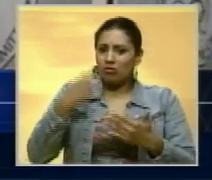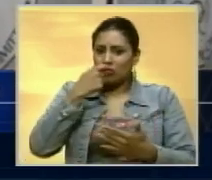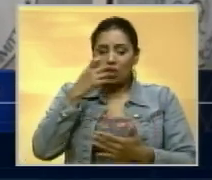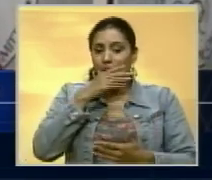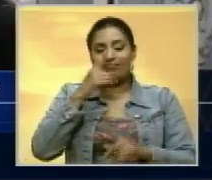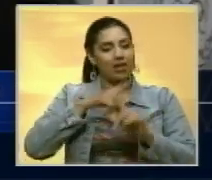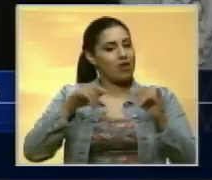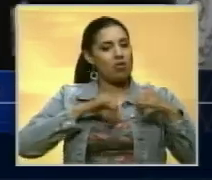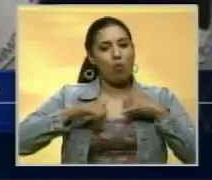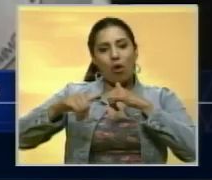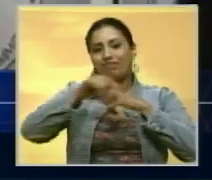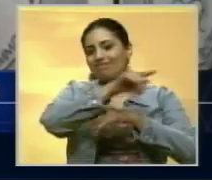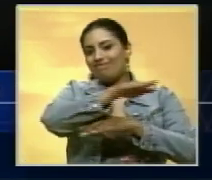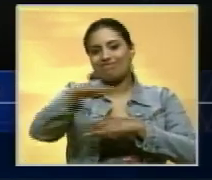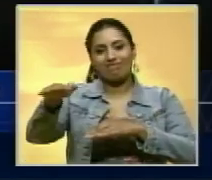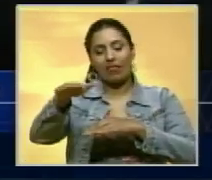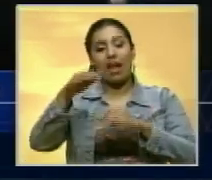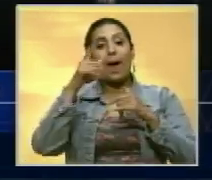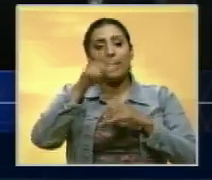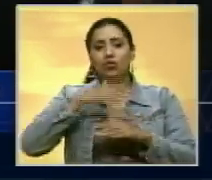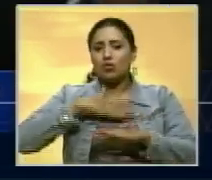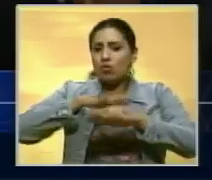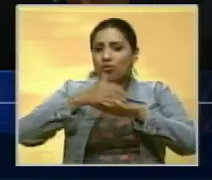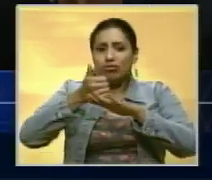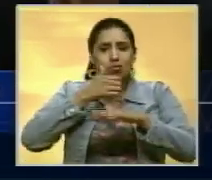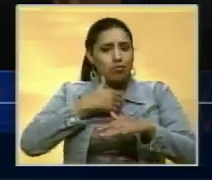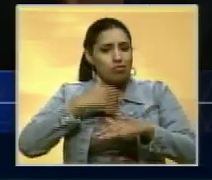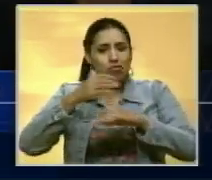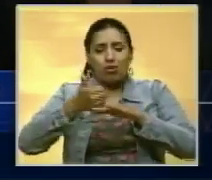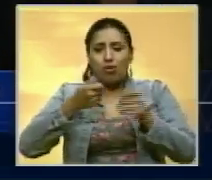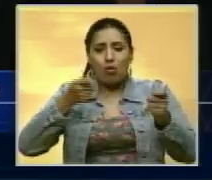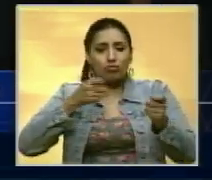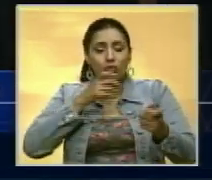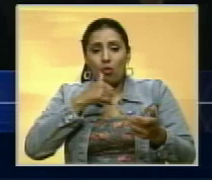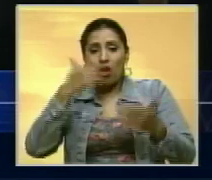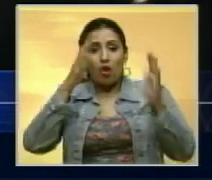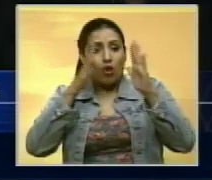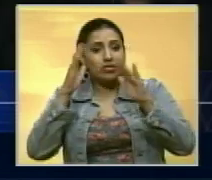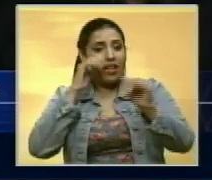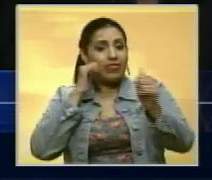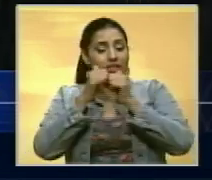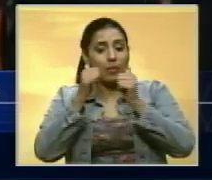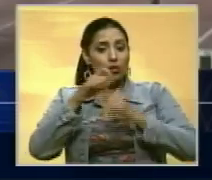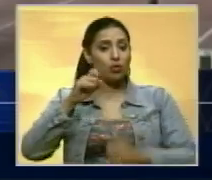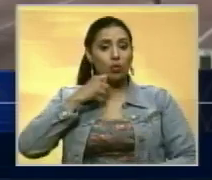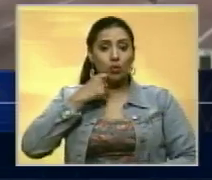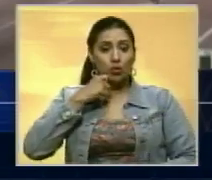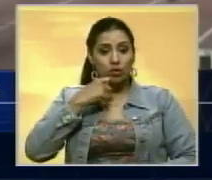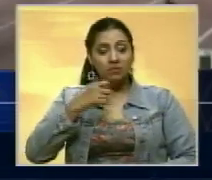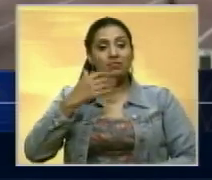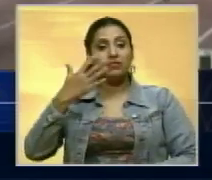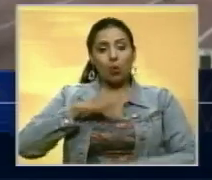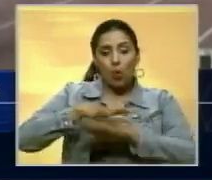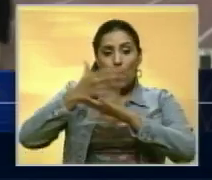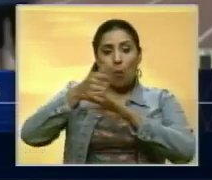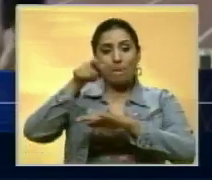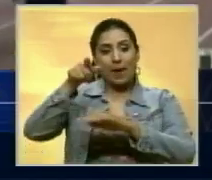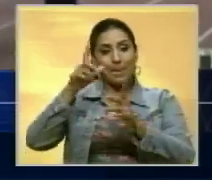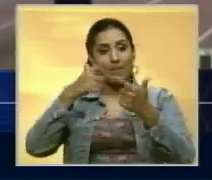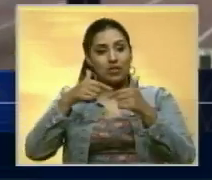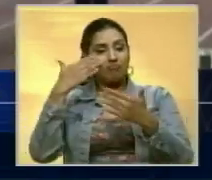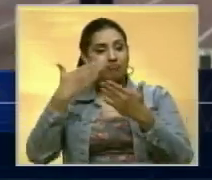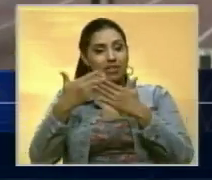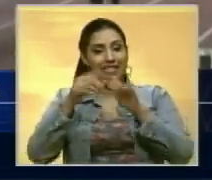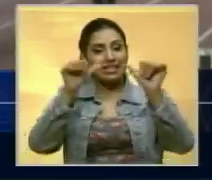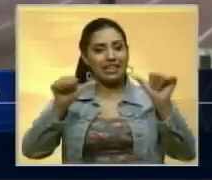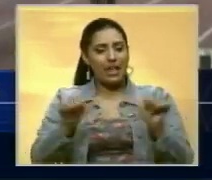no fue posible. Considera que son inocentes y que no fueron controlados por la Organización Deportiva Rusa, que es acusada por las evidencias de un